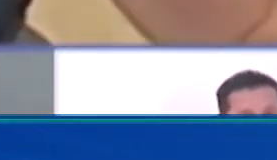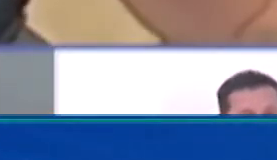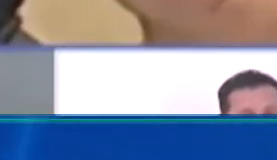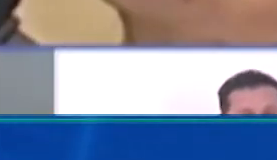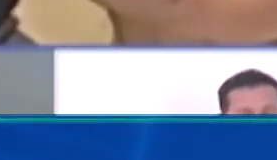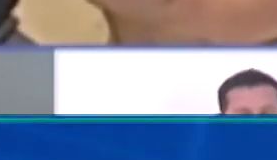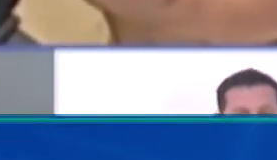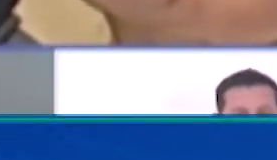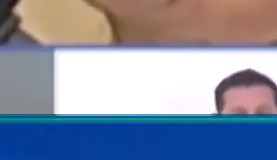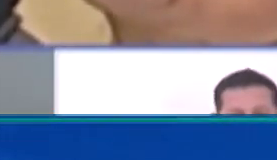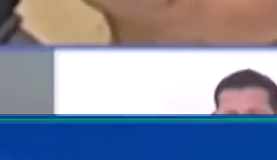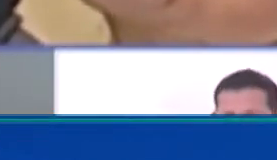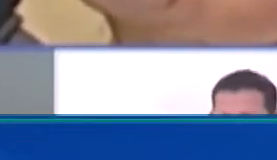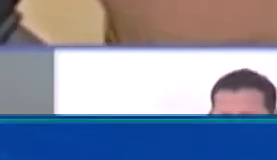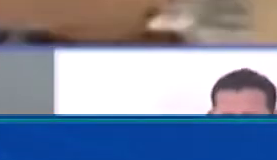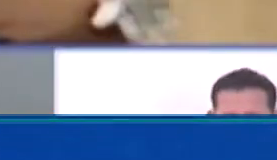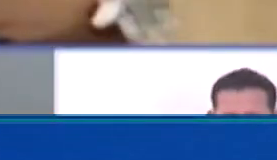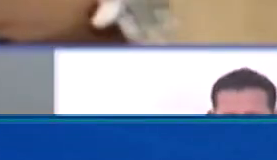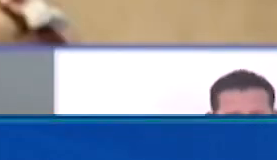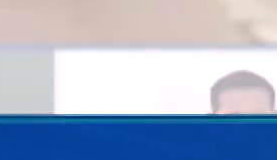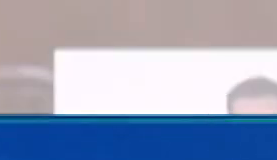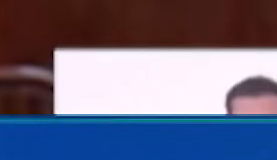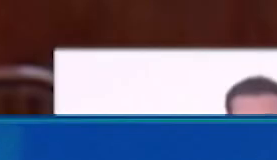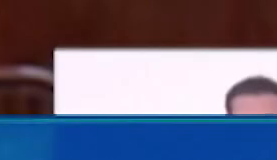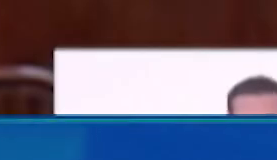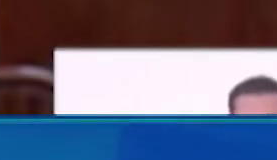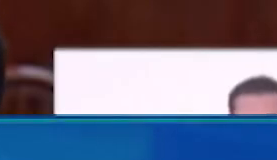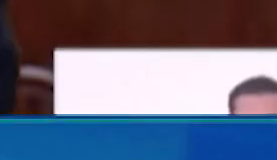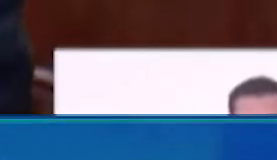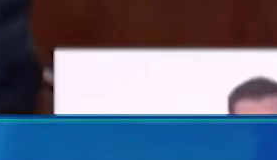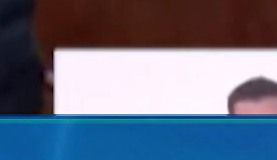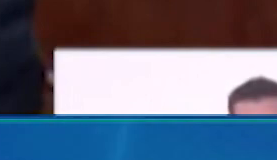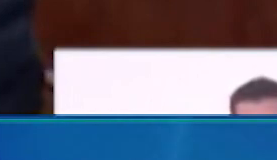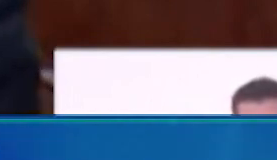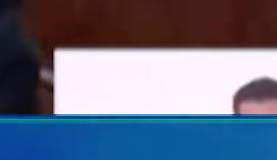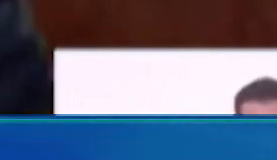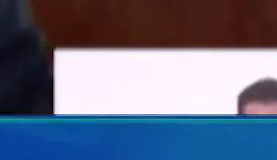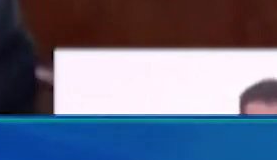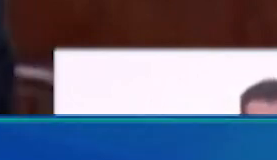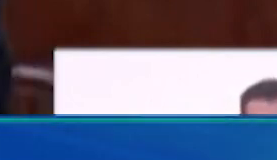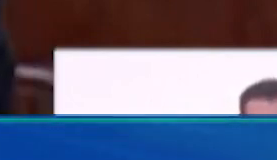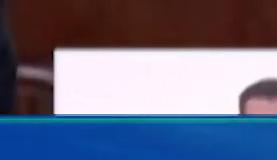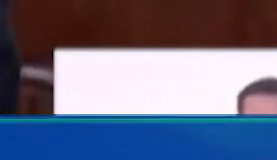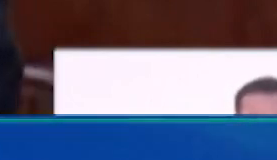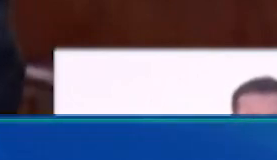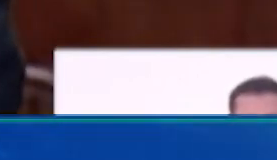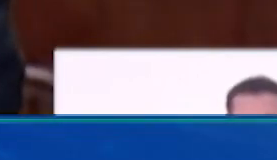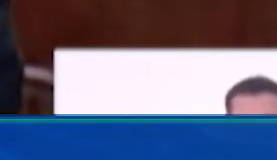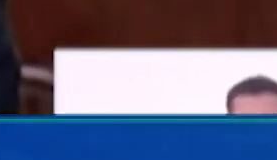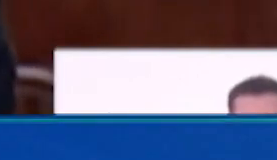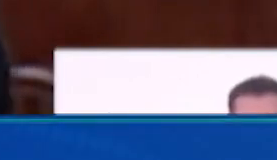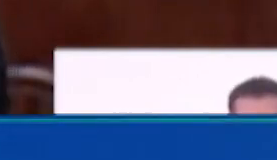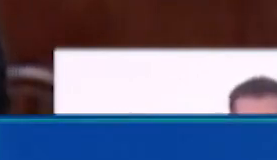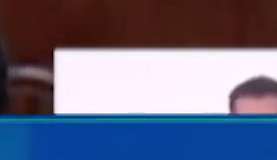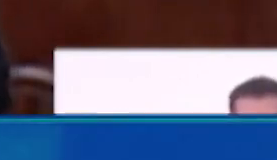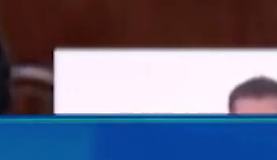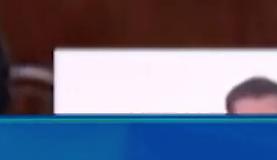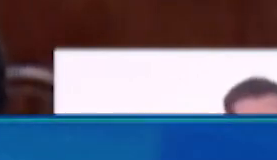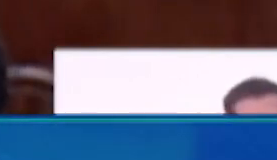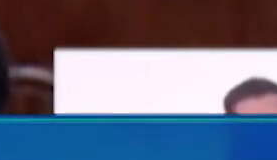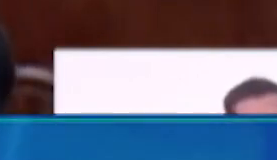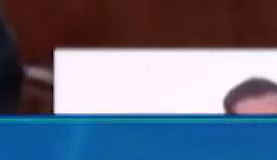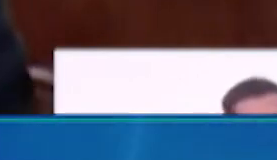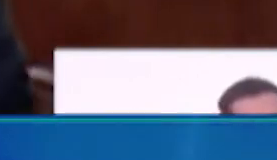enriquecimiento ilícito y lavado de dinero dentro de estos hallazgos tenemos que catorce de las